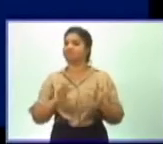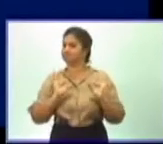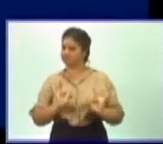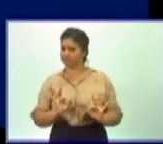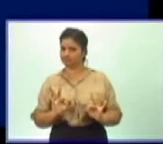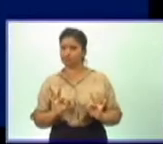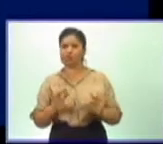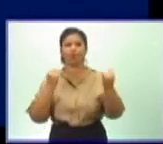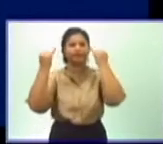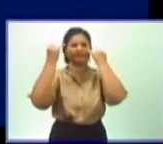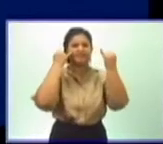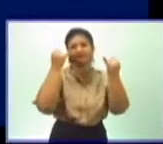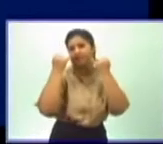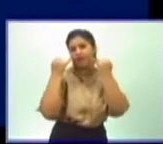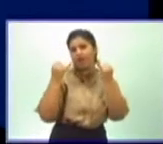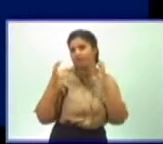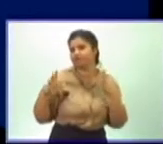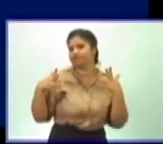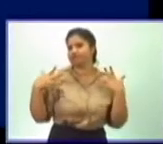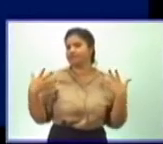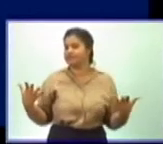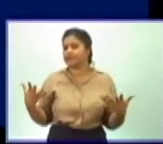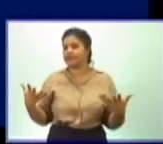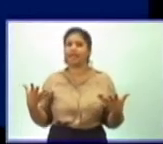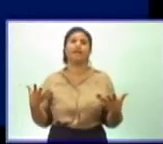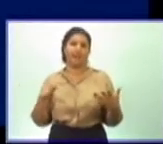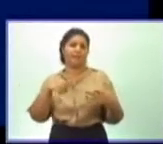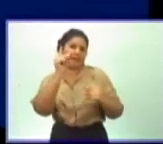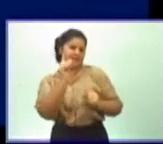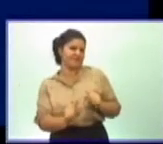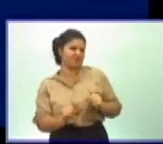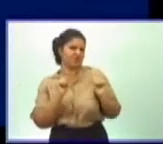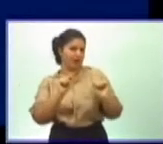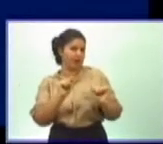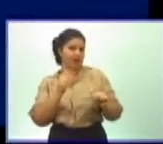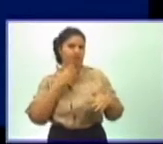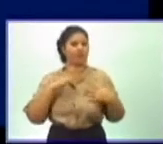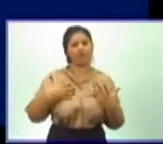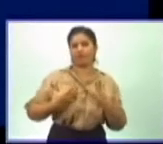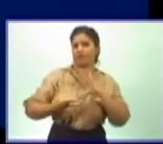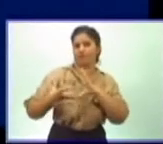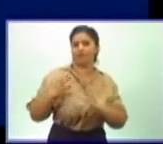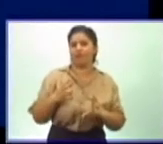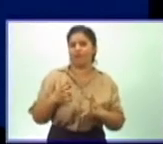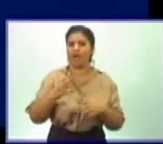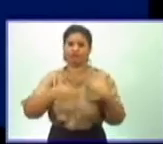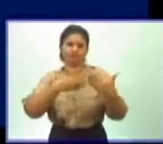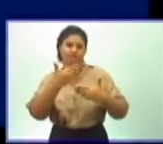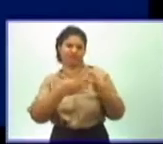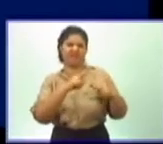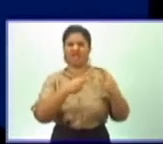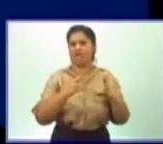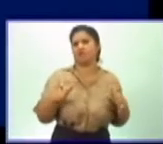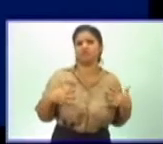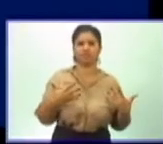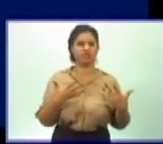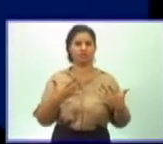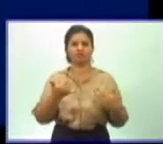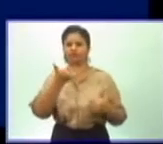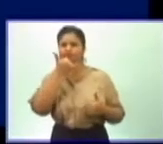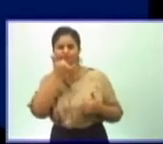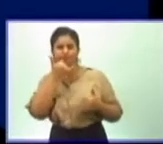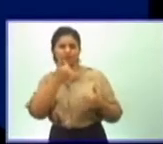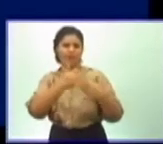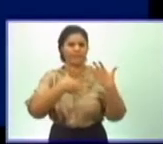y condenar a cierta clase de individuos cuya actitud va dirigida a medrar a costa de lo que sea.